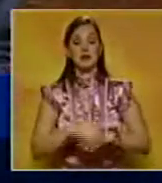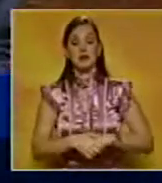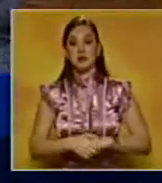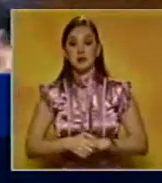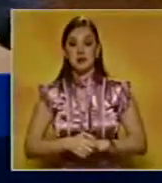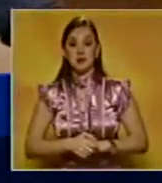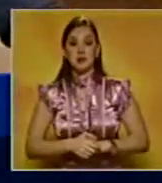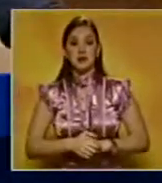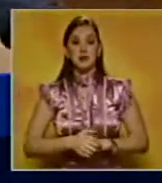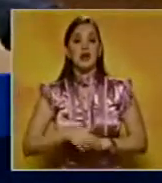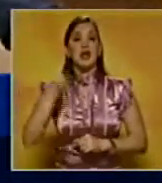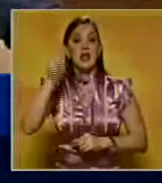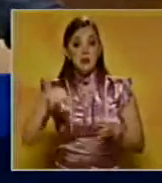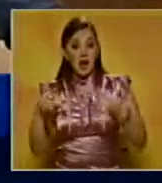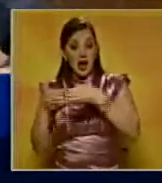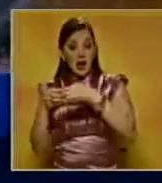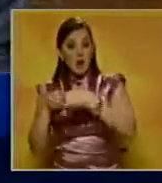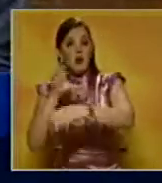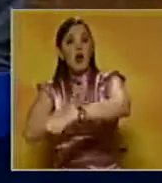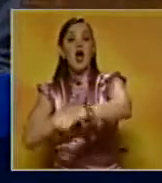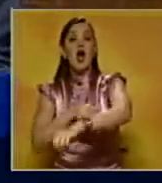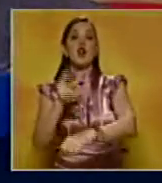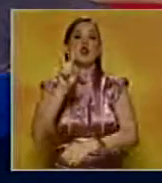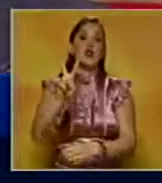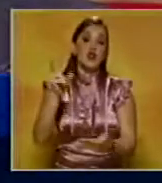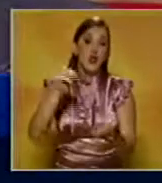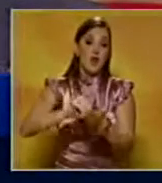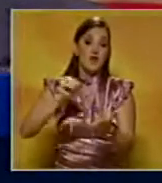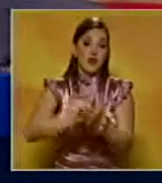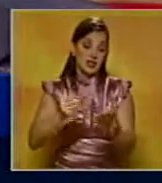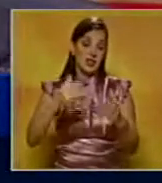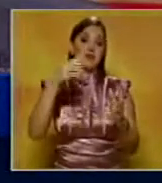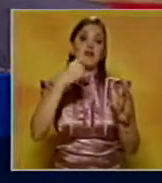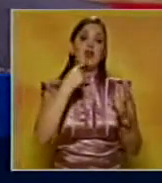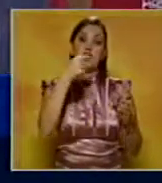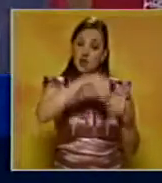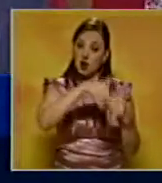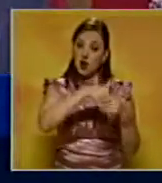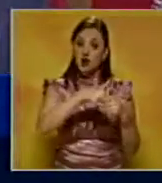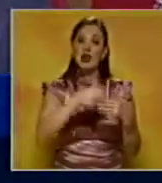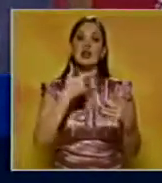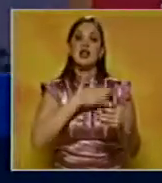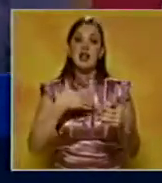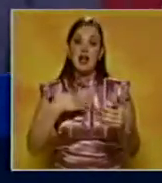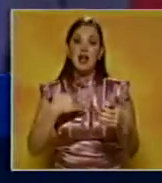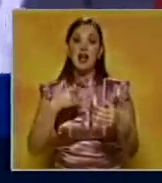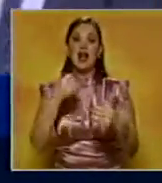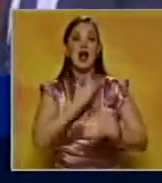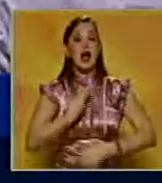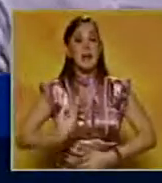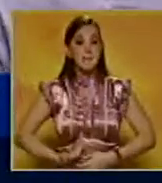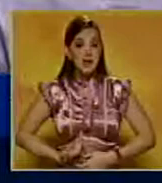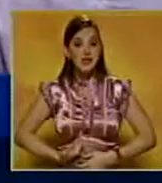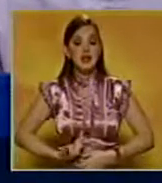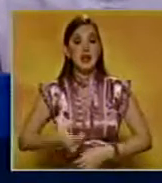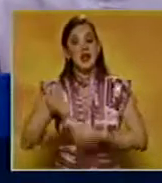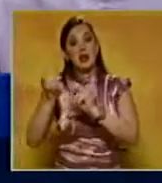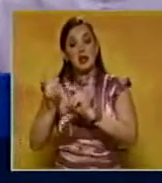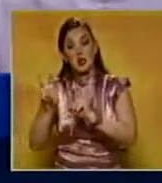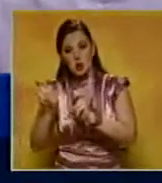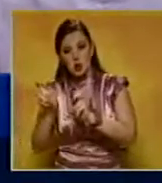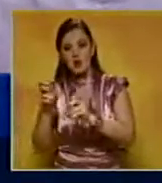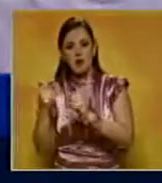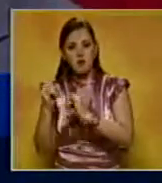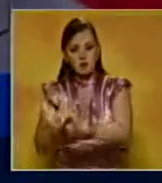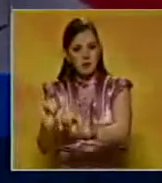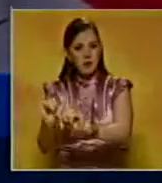parte, el Parlamento catalán votó por segunda vez en contra de la investidura del presidente interino Artur Mas, quien no ha conseguido el apoyo